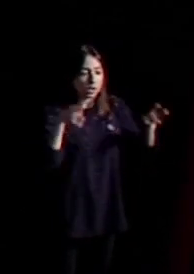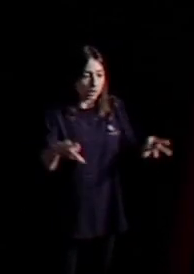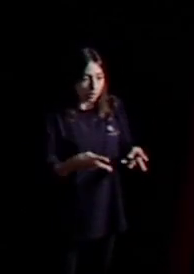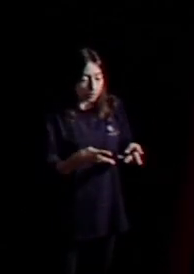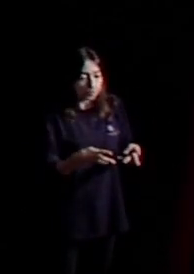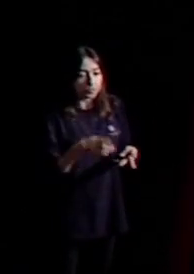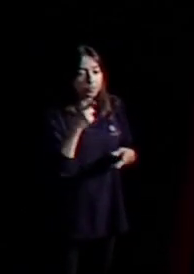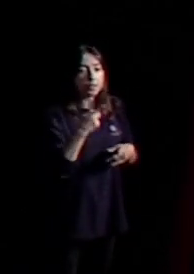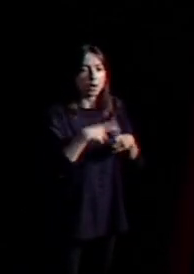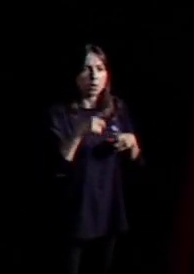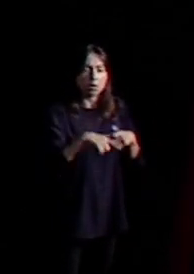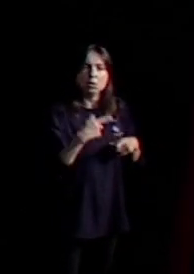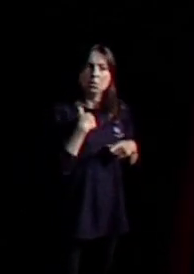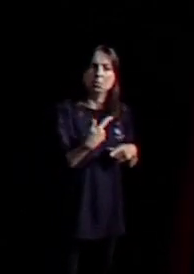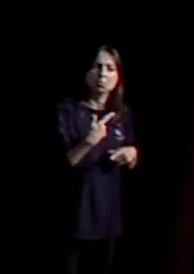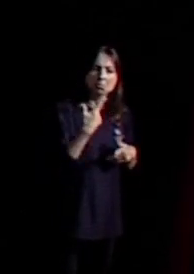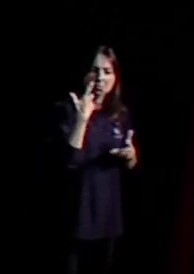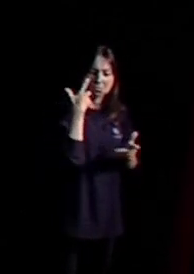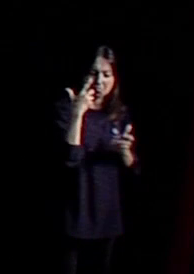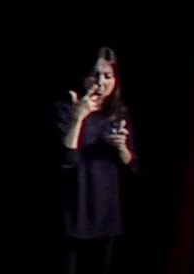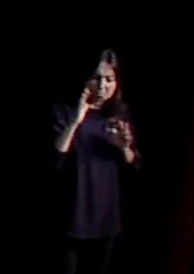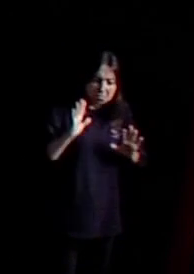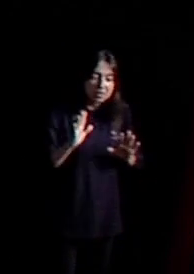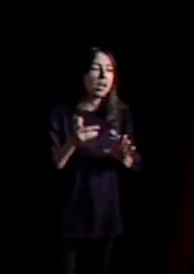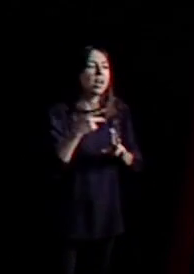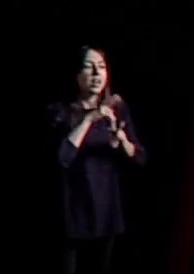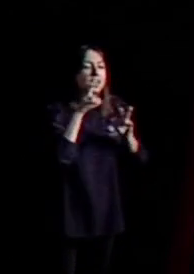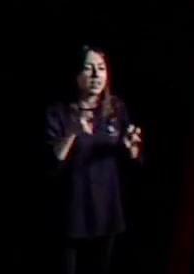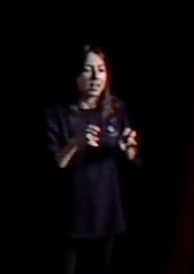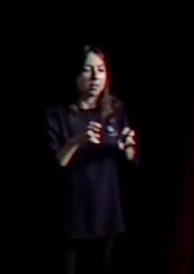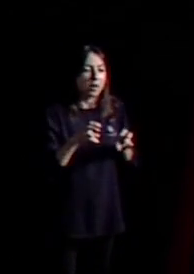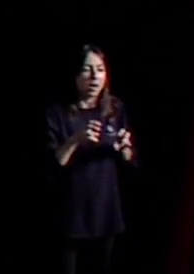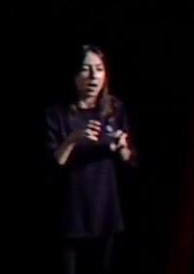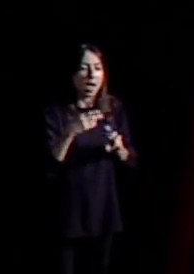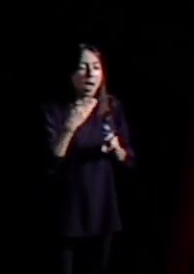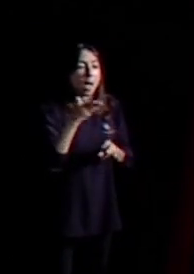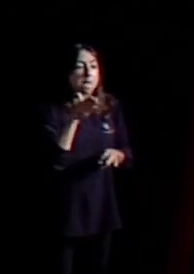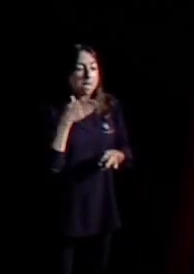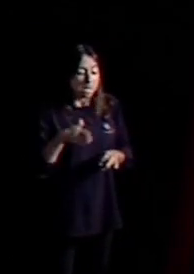Y una cosa que me llama mucho la atención, que espero que nos lo aclare ahora, el fenómeno ballena azul,